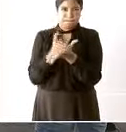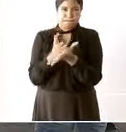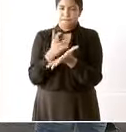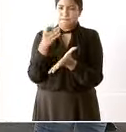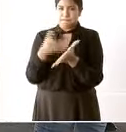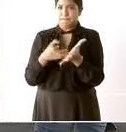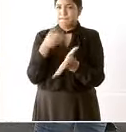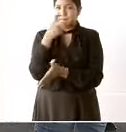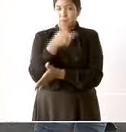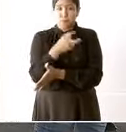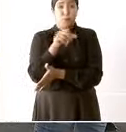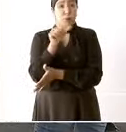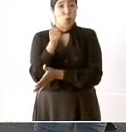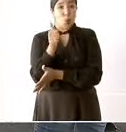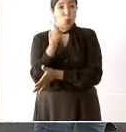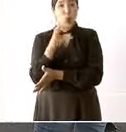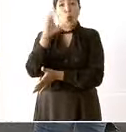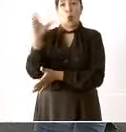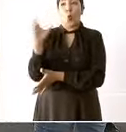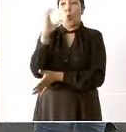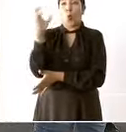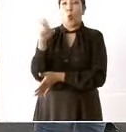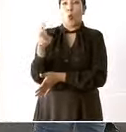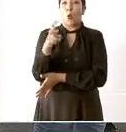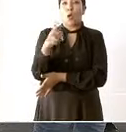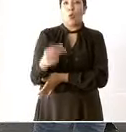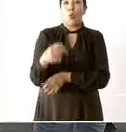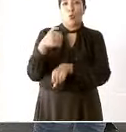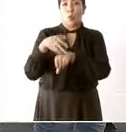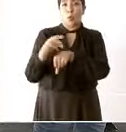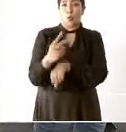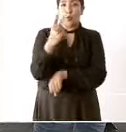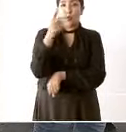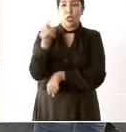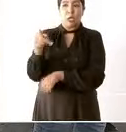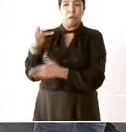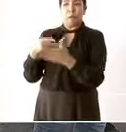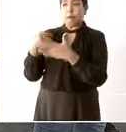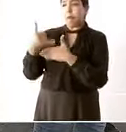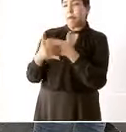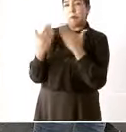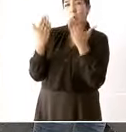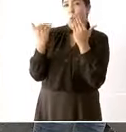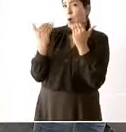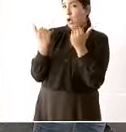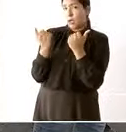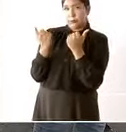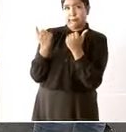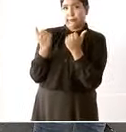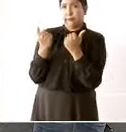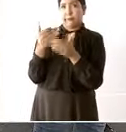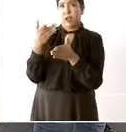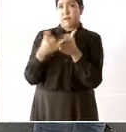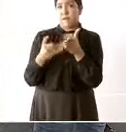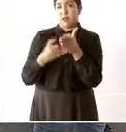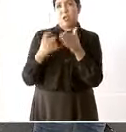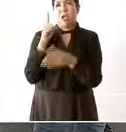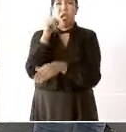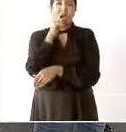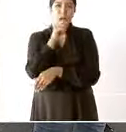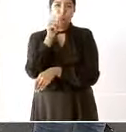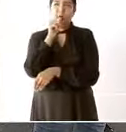2, ahí no tenemos ningún proyecto y hay que hacer el proyecto para llevar todos los servicios a estas.